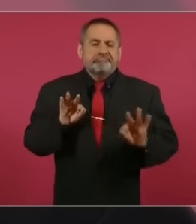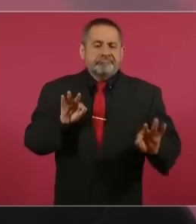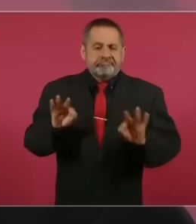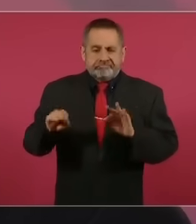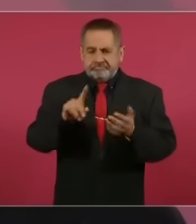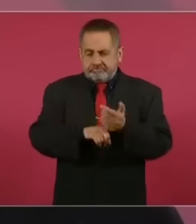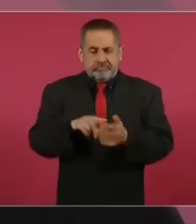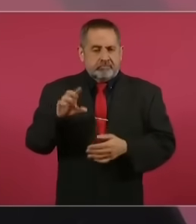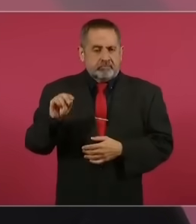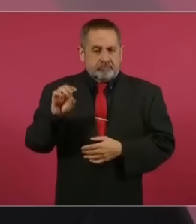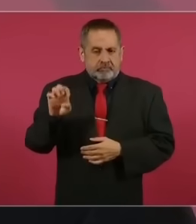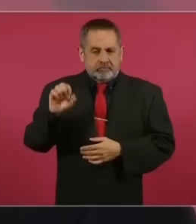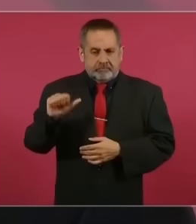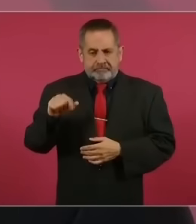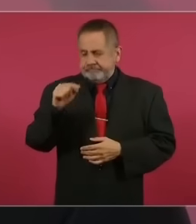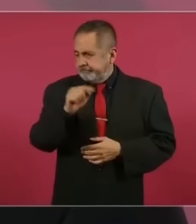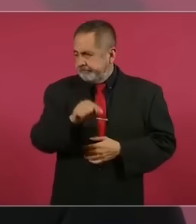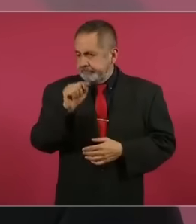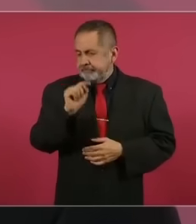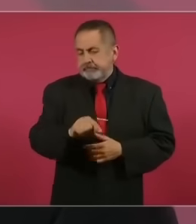está politizando este asunto,